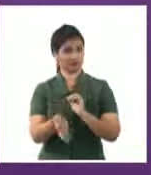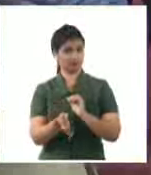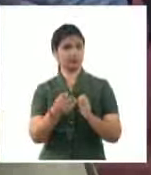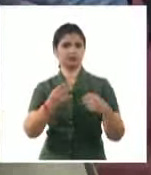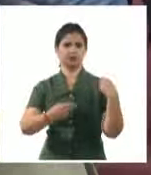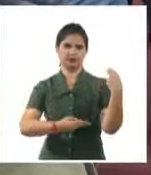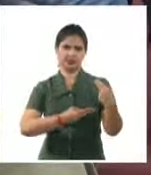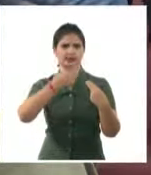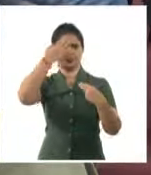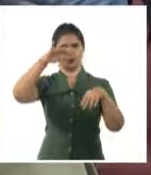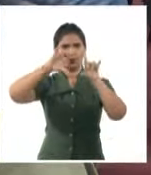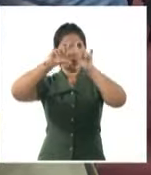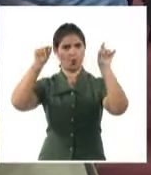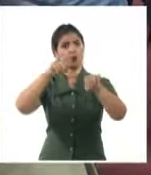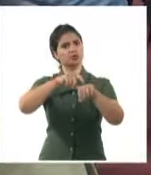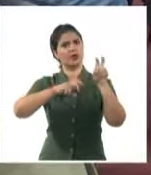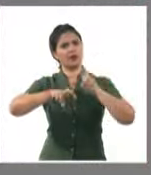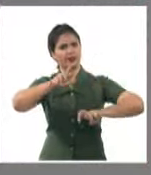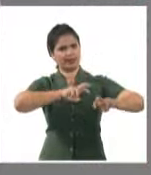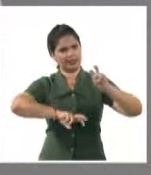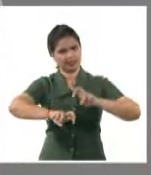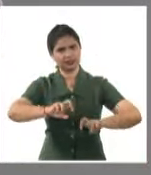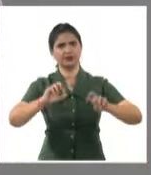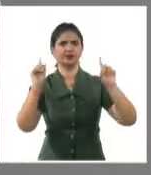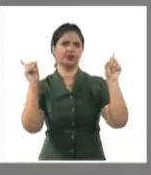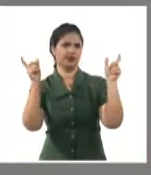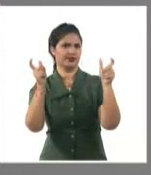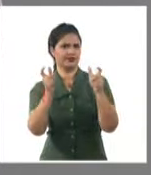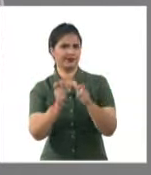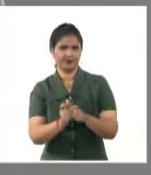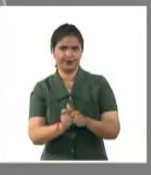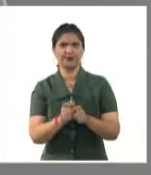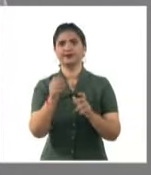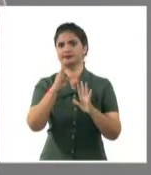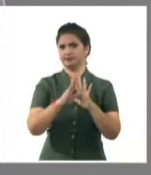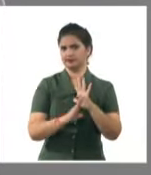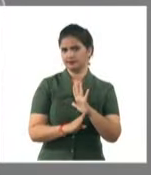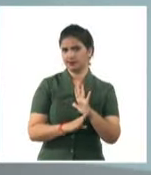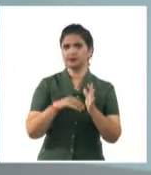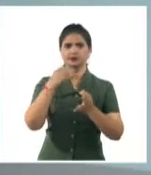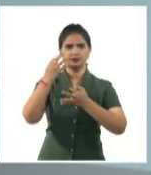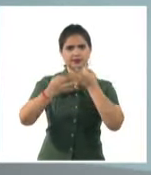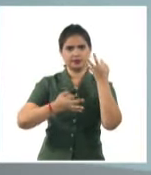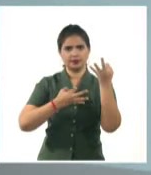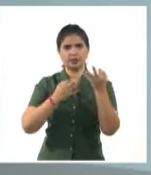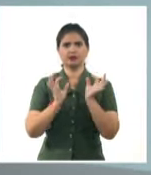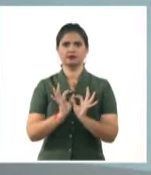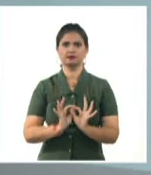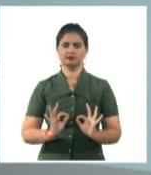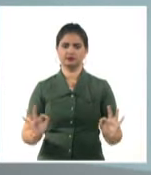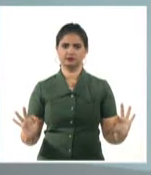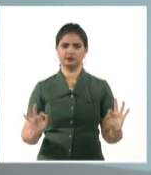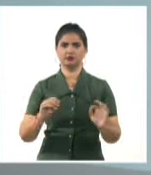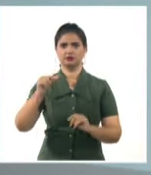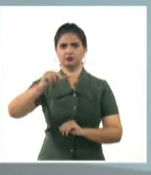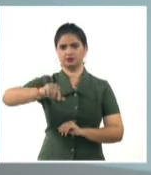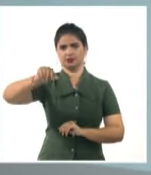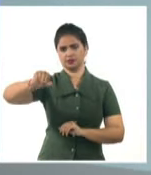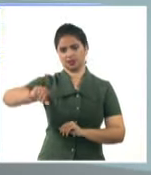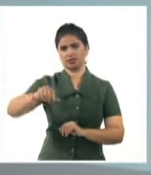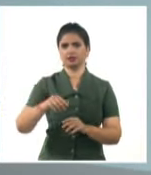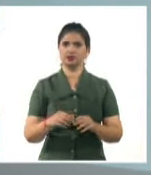el país, explicaron los especialistas del Ministerio de Trabajo y Seguridad Social. La respuesta es un complemento de la